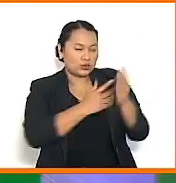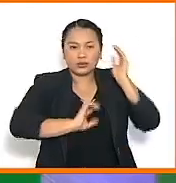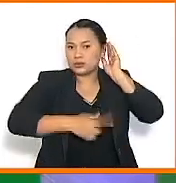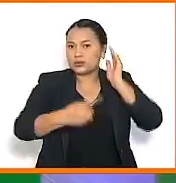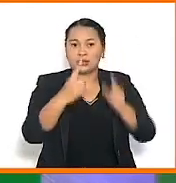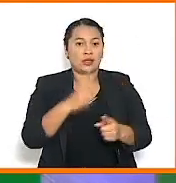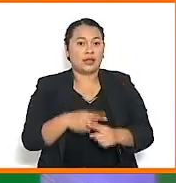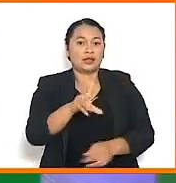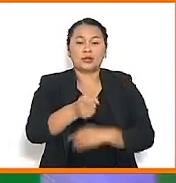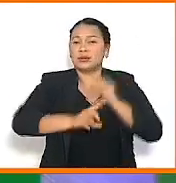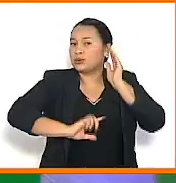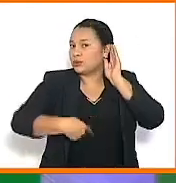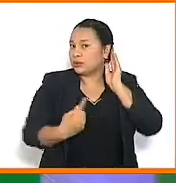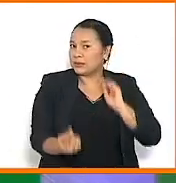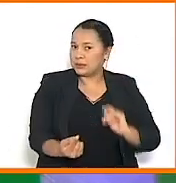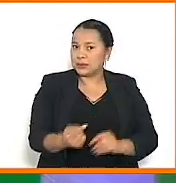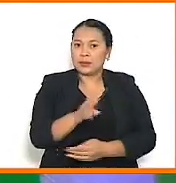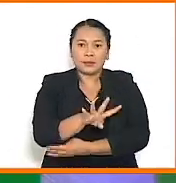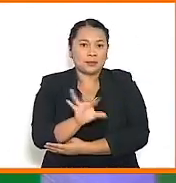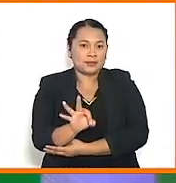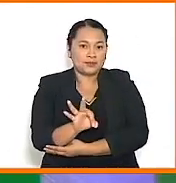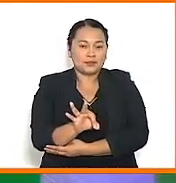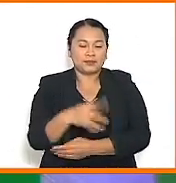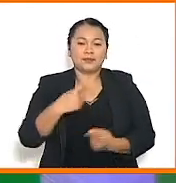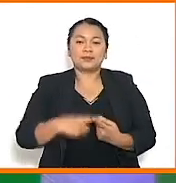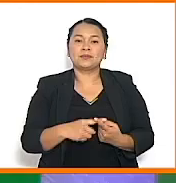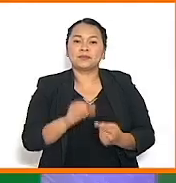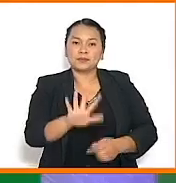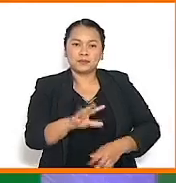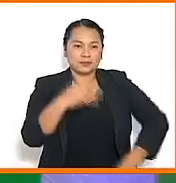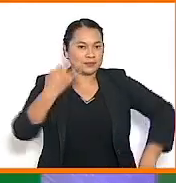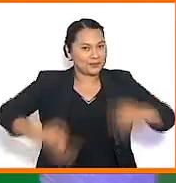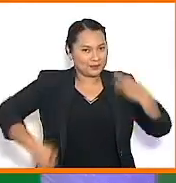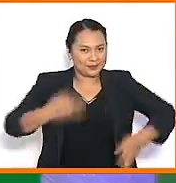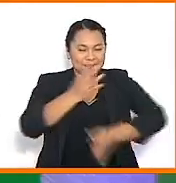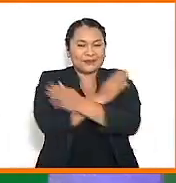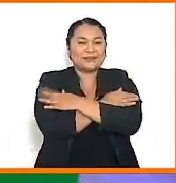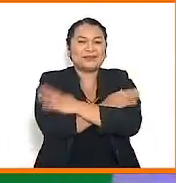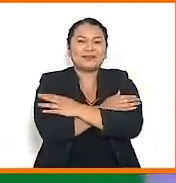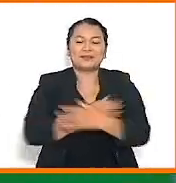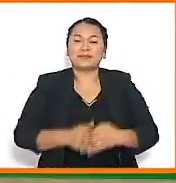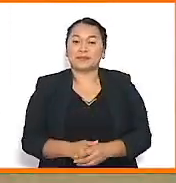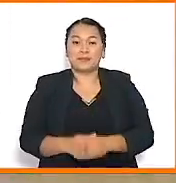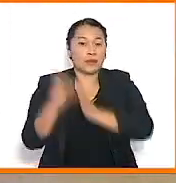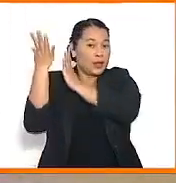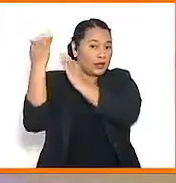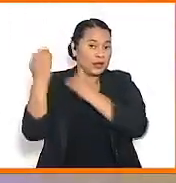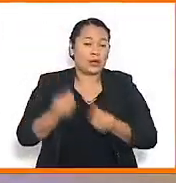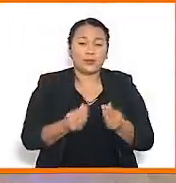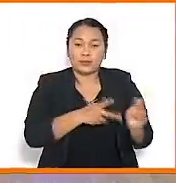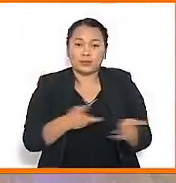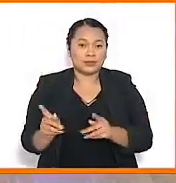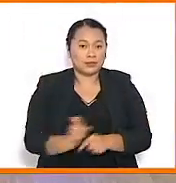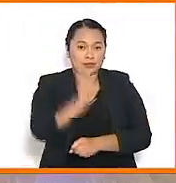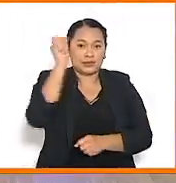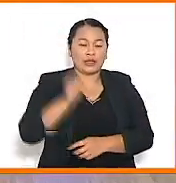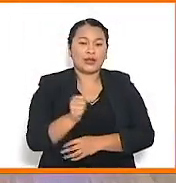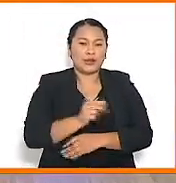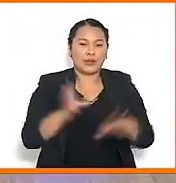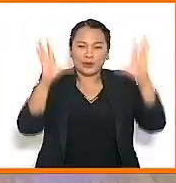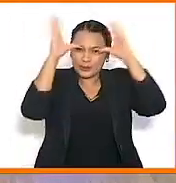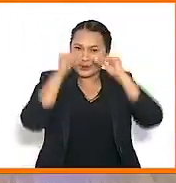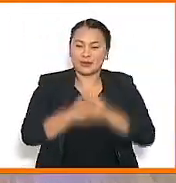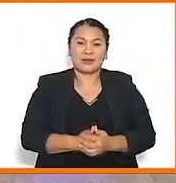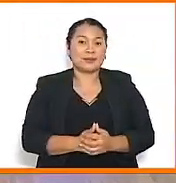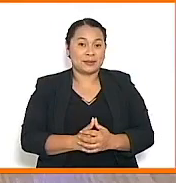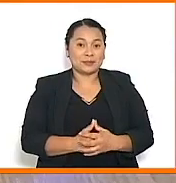X, 2X, para más 1, 49, más 5. Muchas felicidades. Esperamos tener muchos ganadores para esta noche, Madeline.